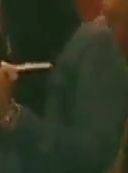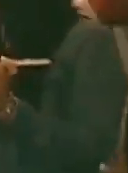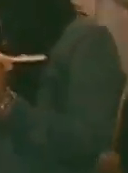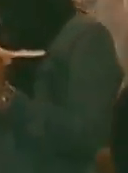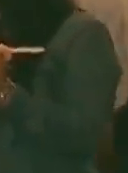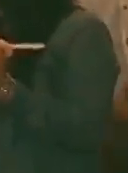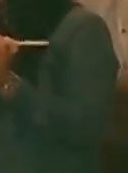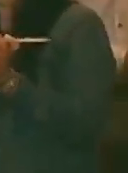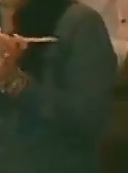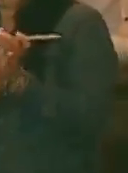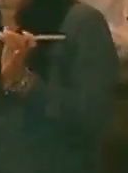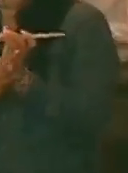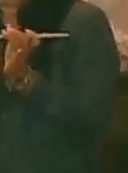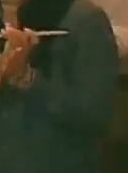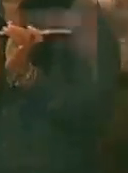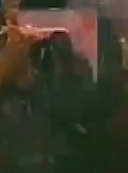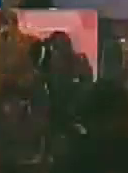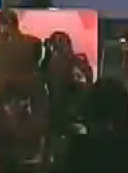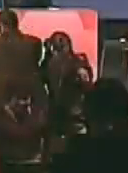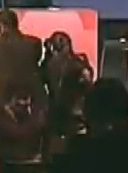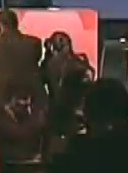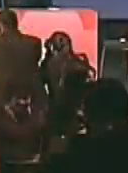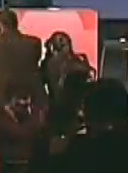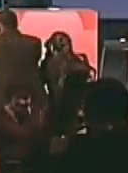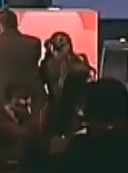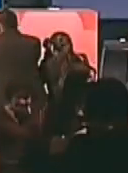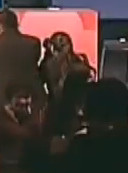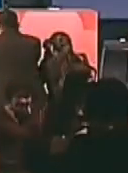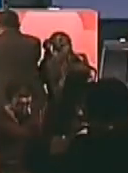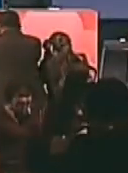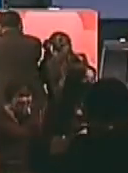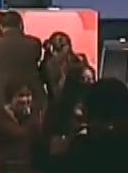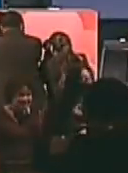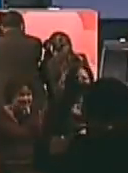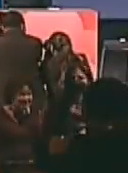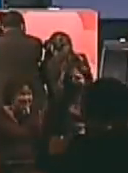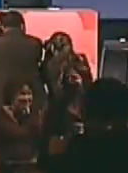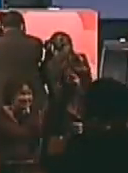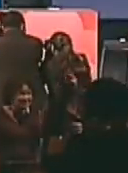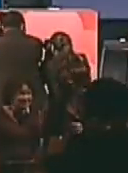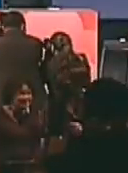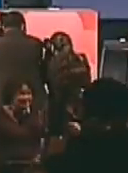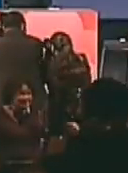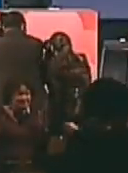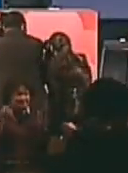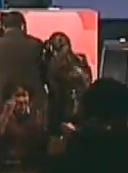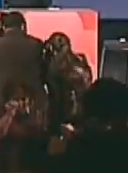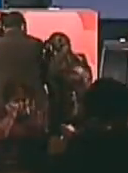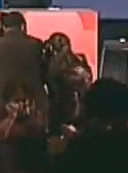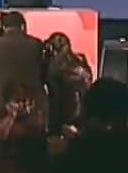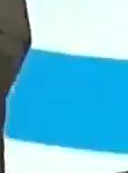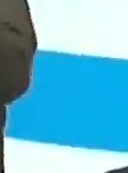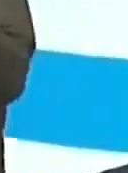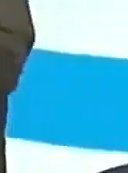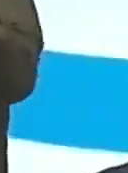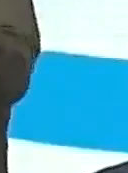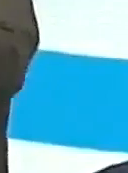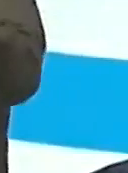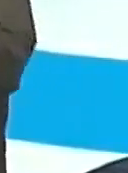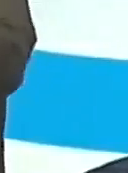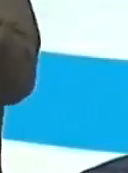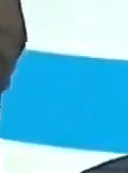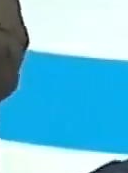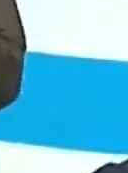Sur. Se unen a esta celebración el jefe de Estado venezolano en compañía de autoridades del Ejecutivo